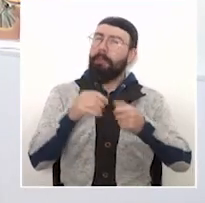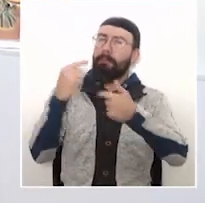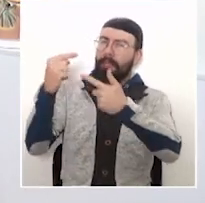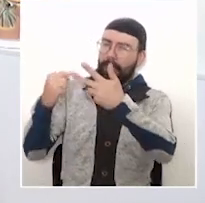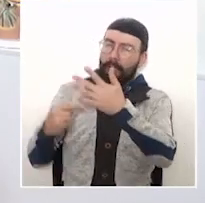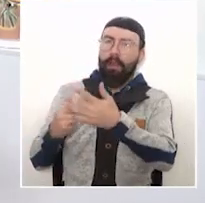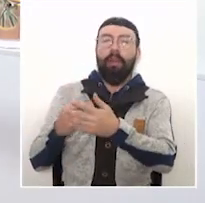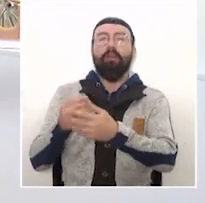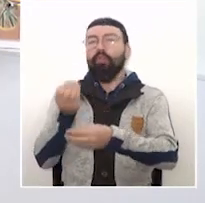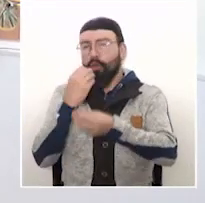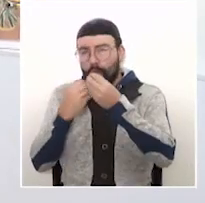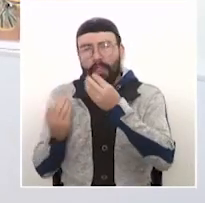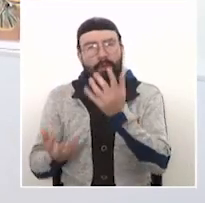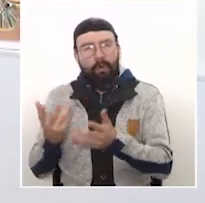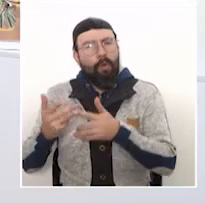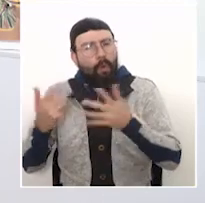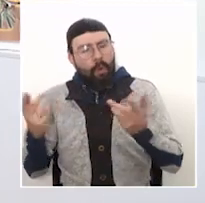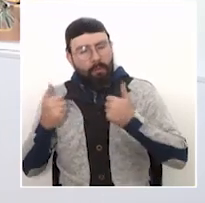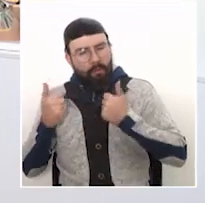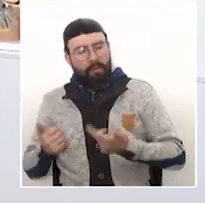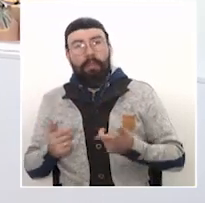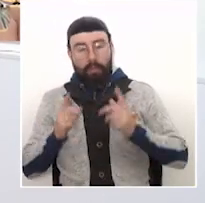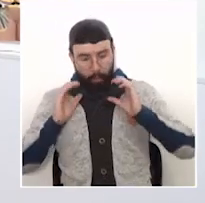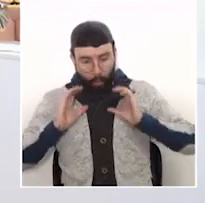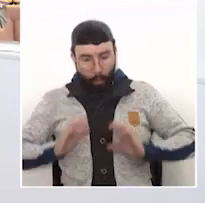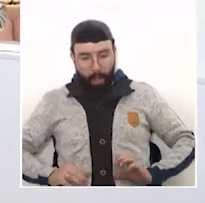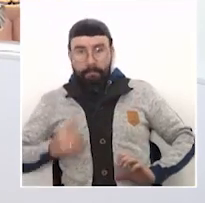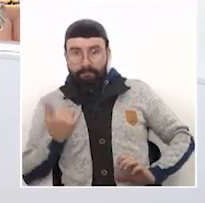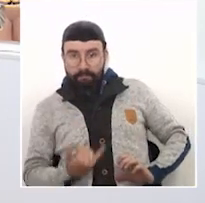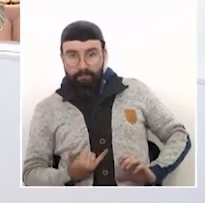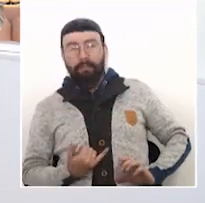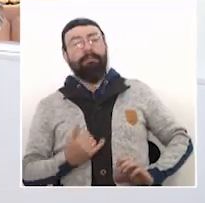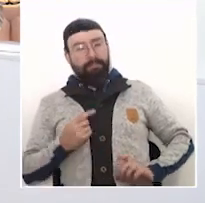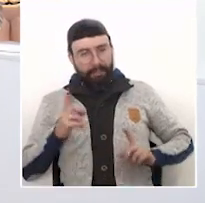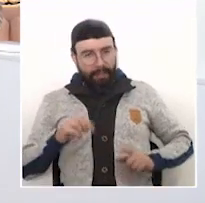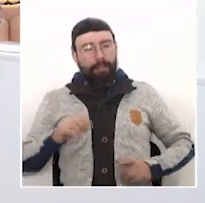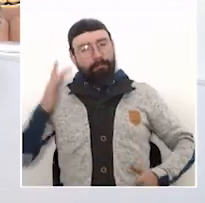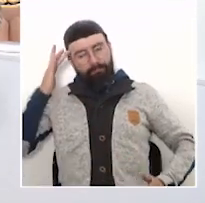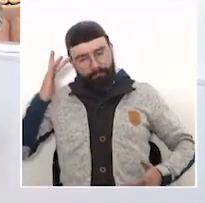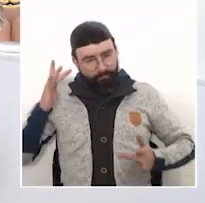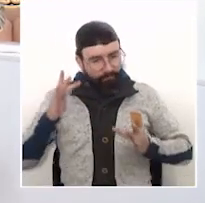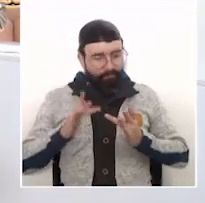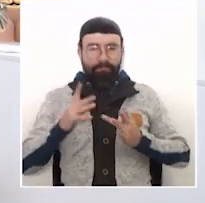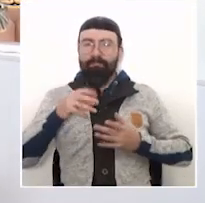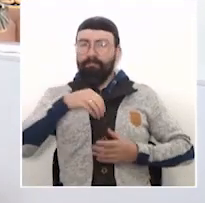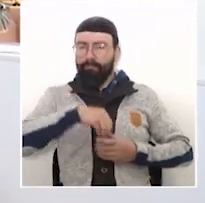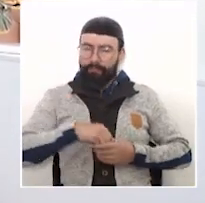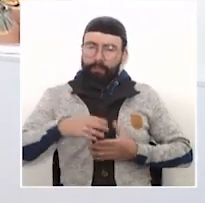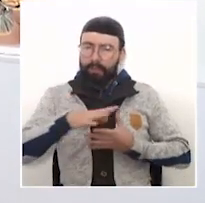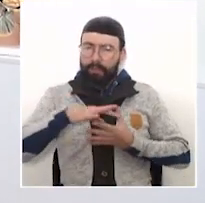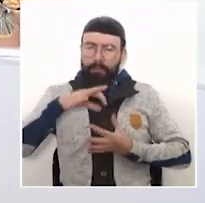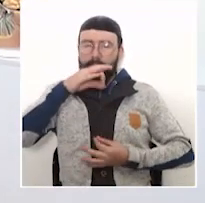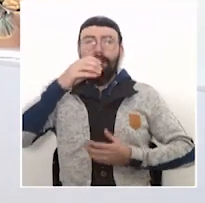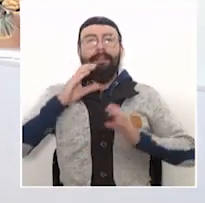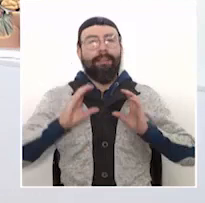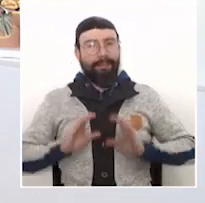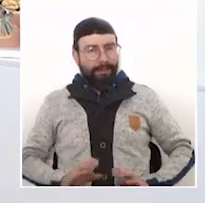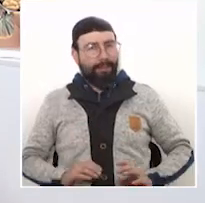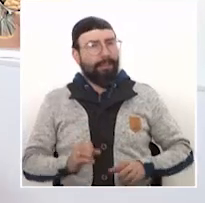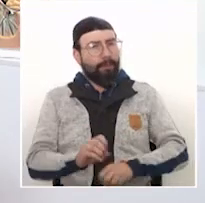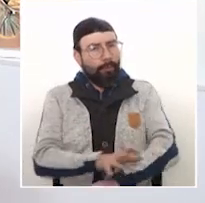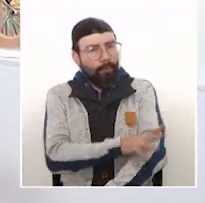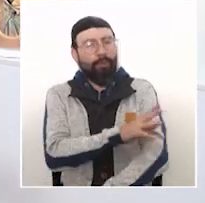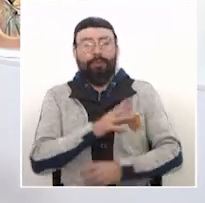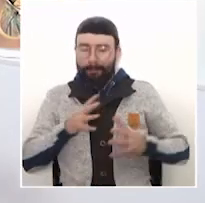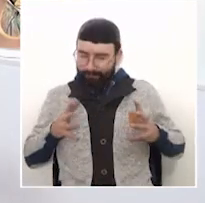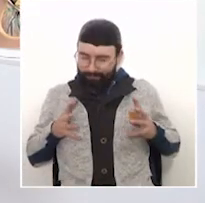cocina, tu medicina, ver cómo el cuerpo físico está integrado en ese cuerpo espiritual y emocional, para